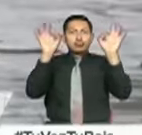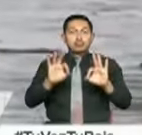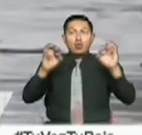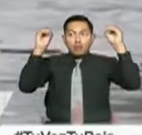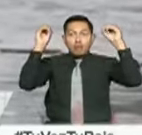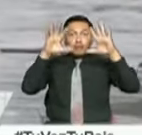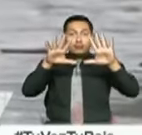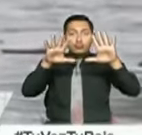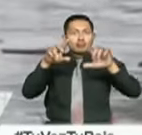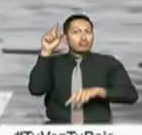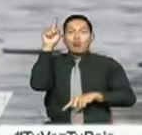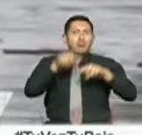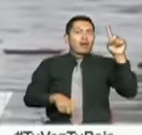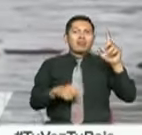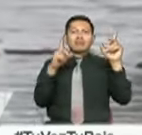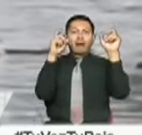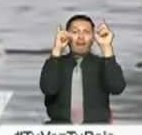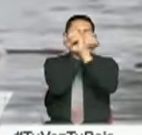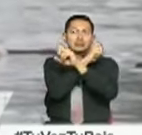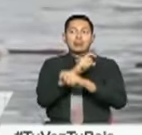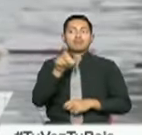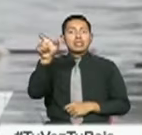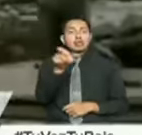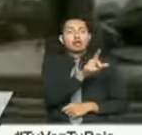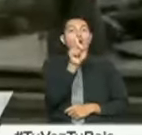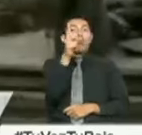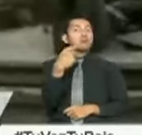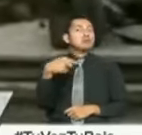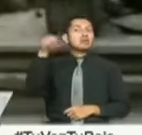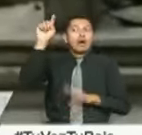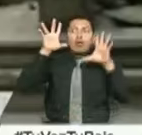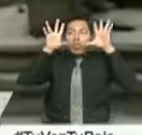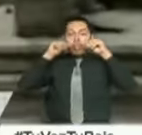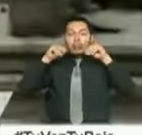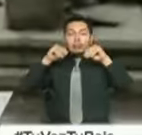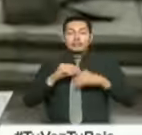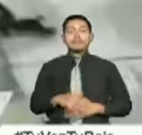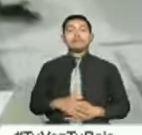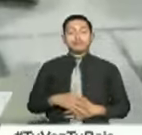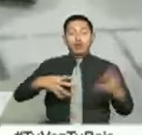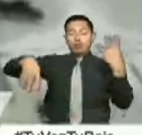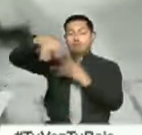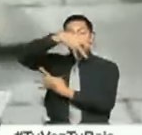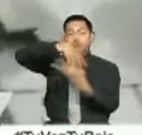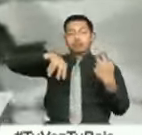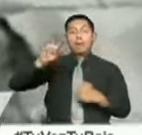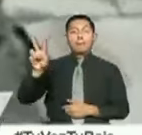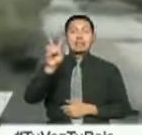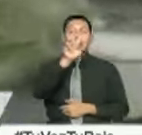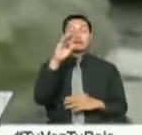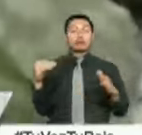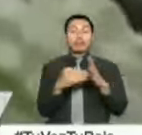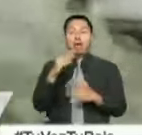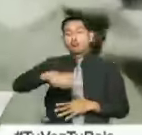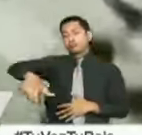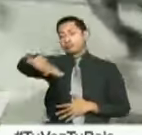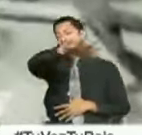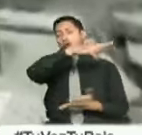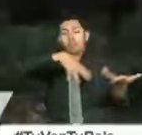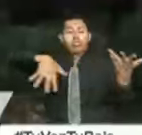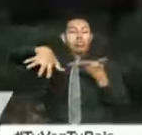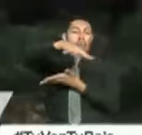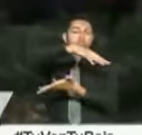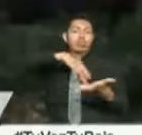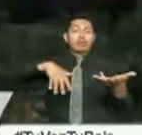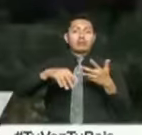de 1 millón de habitantes. La superficie de cultivos afectada supera las 22.000 hectáreas, lo que repercutirá en la seguridad alimentaria del